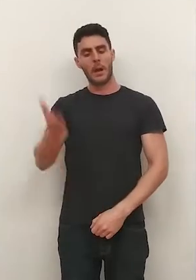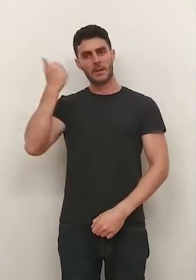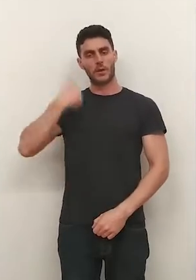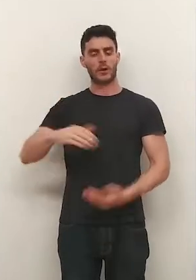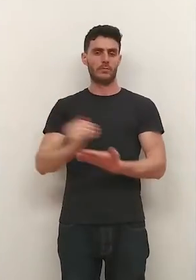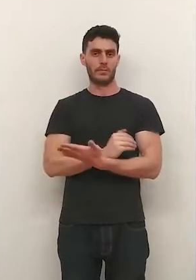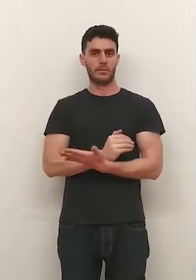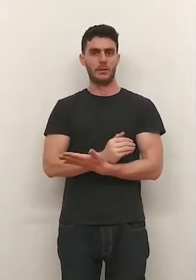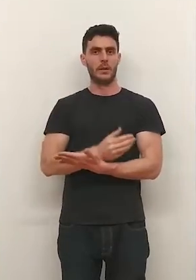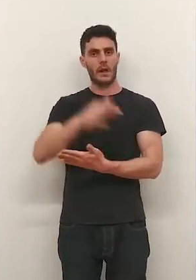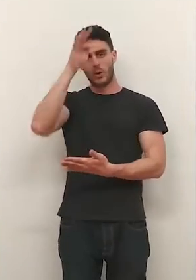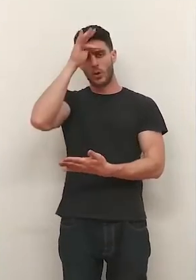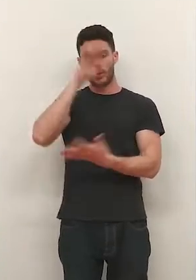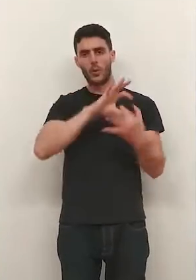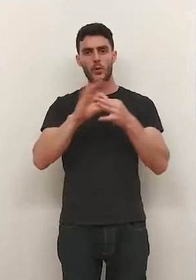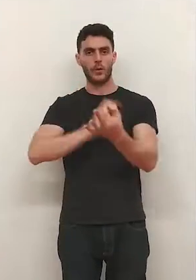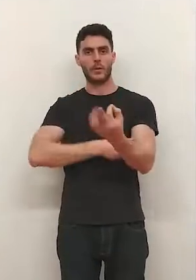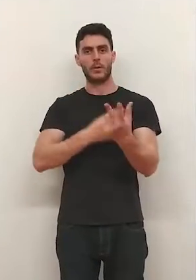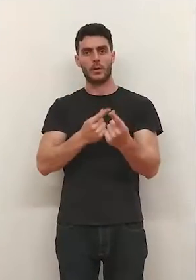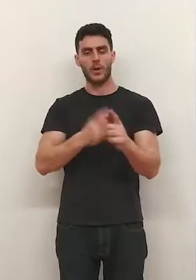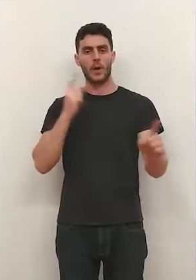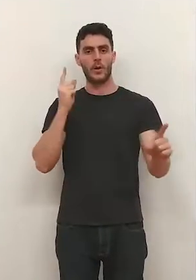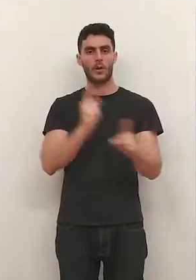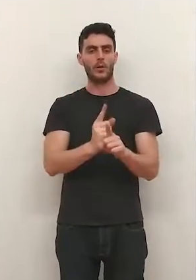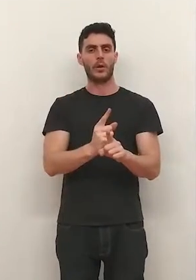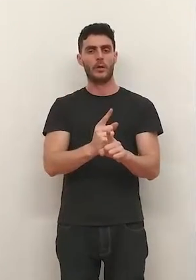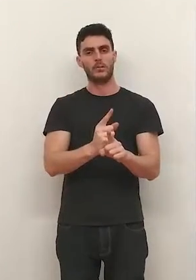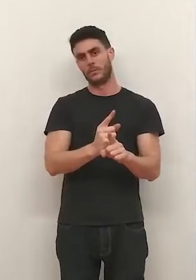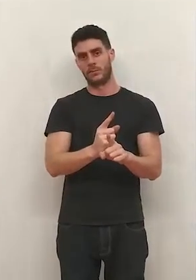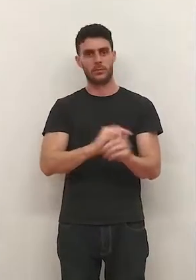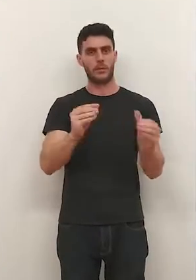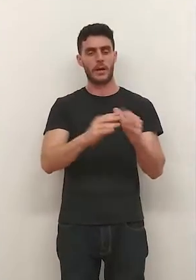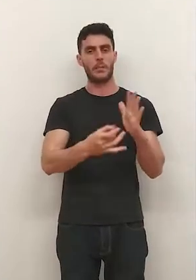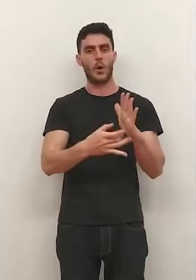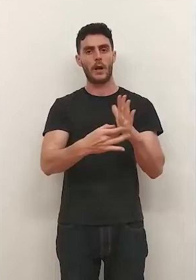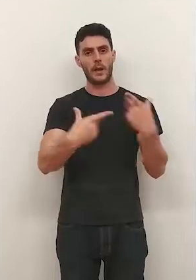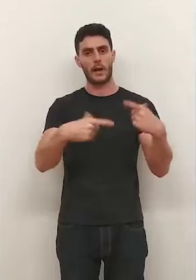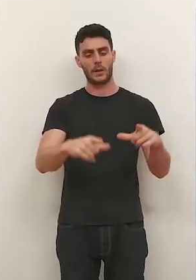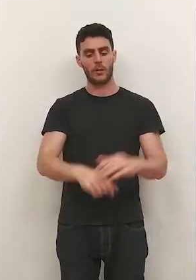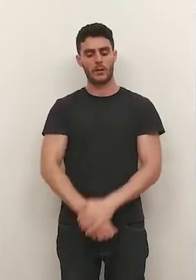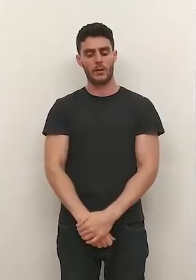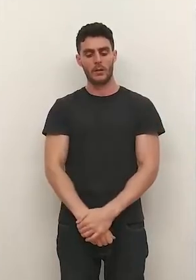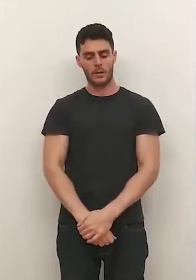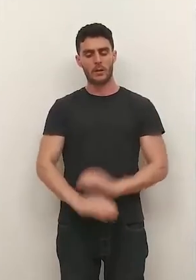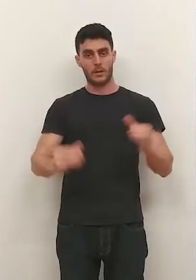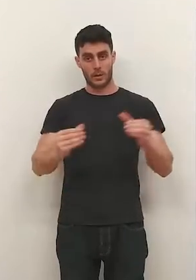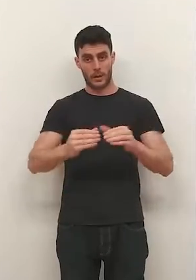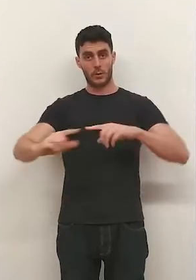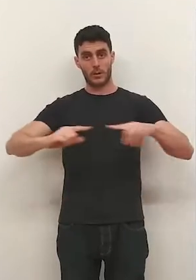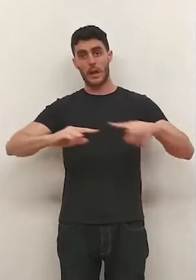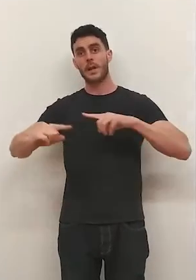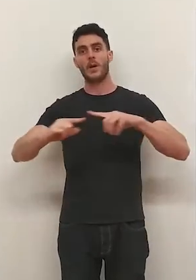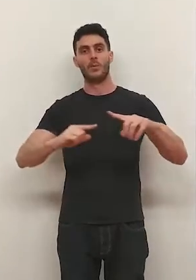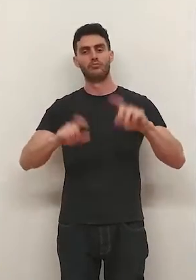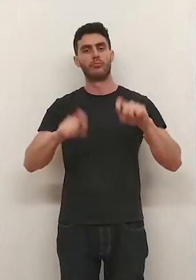atrás y el domingo la Unión Deportiva Logroñés luchará de tú a tú contra uno de los mejores equipos de la categoría. El cuerpo técnico de Albert